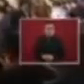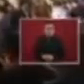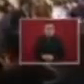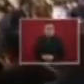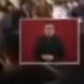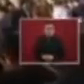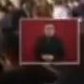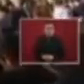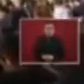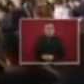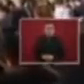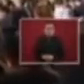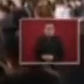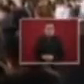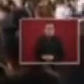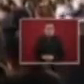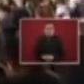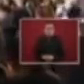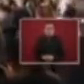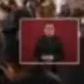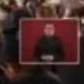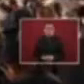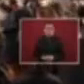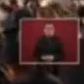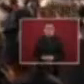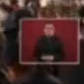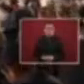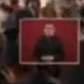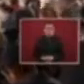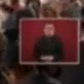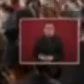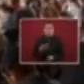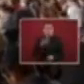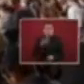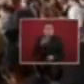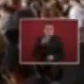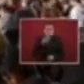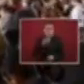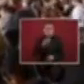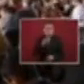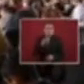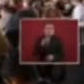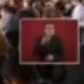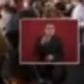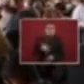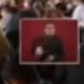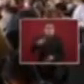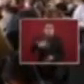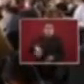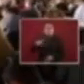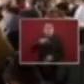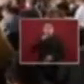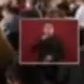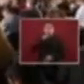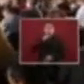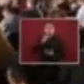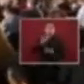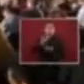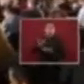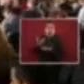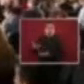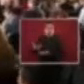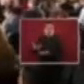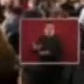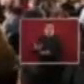indicadores un poco más recientes que esto. Casi te diría que podría estar mejor el presidente, de manera hipotética, pero esta ya es una buena